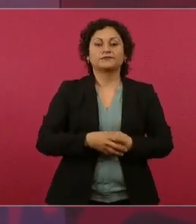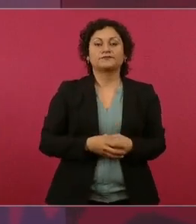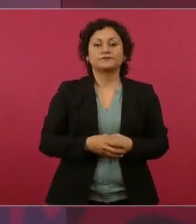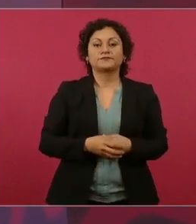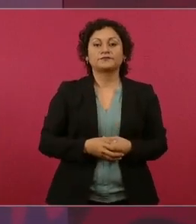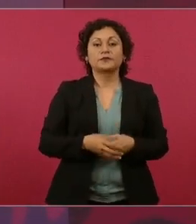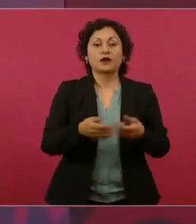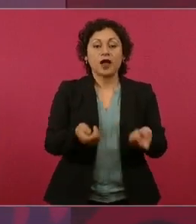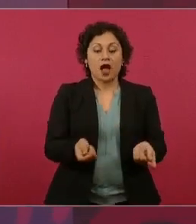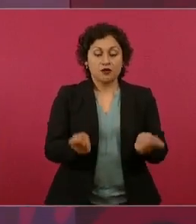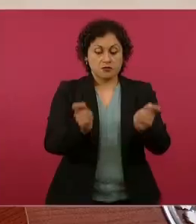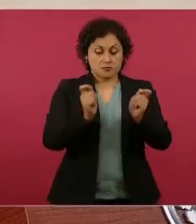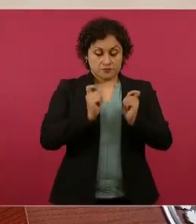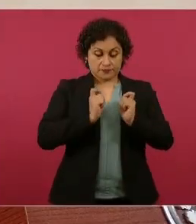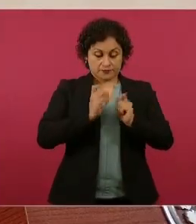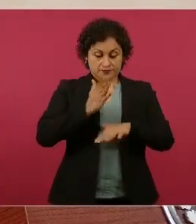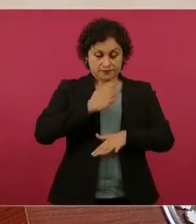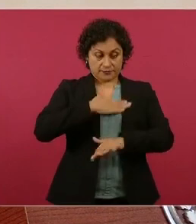por el pueblo,